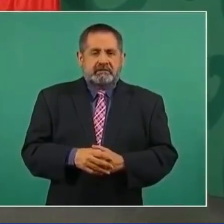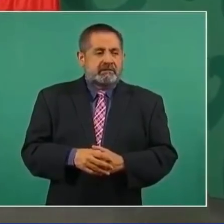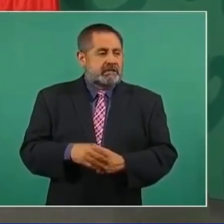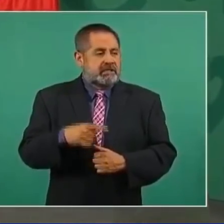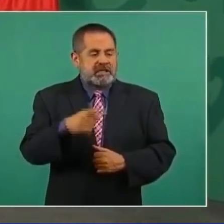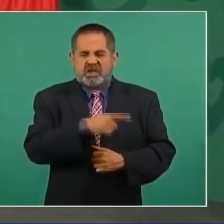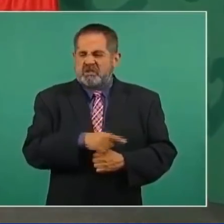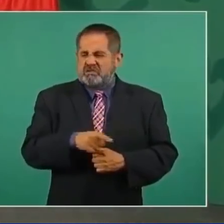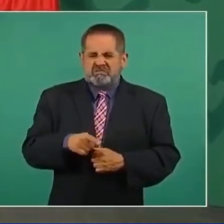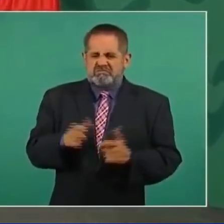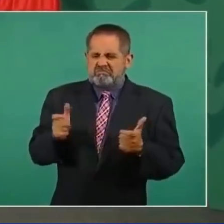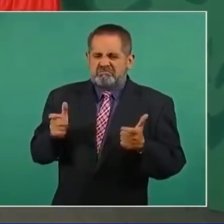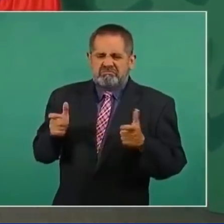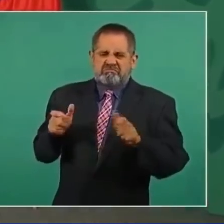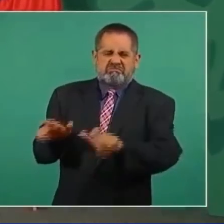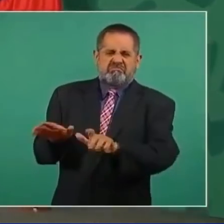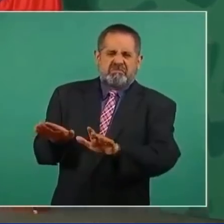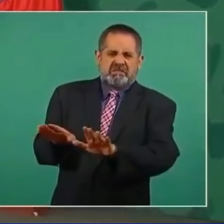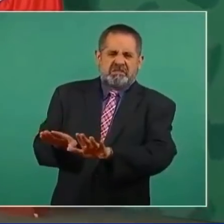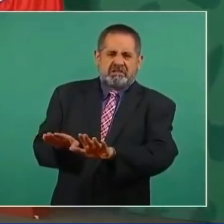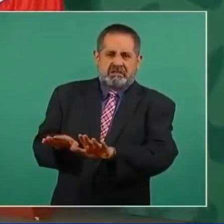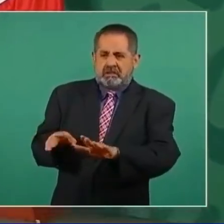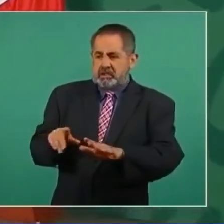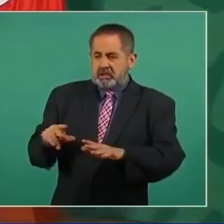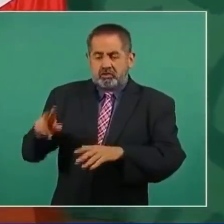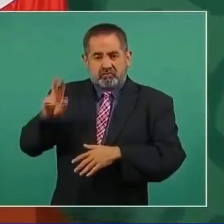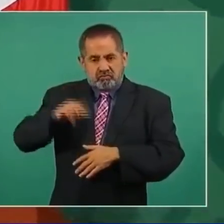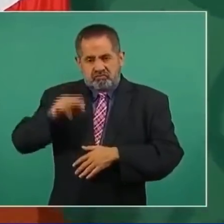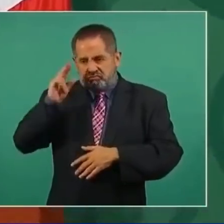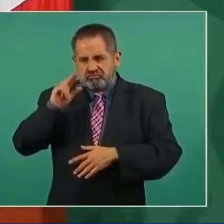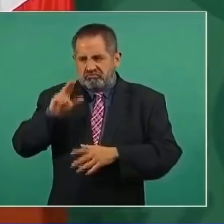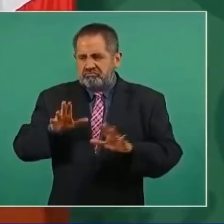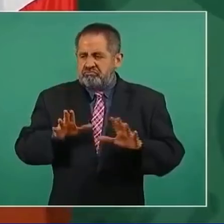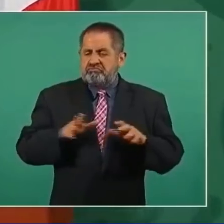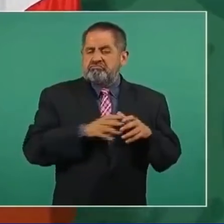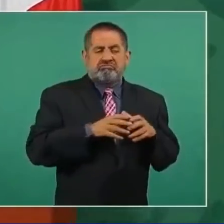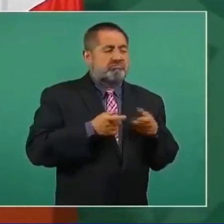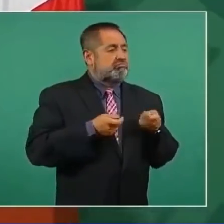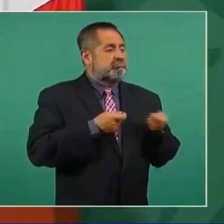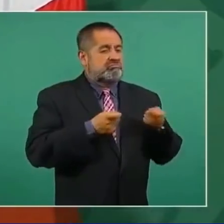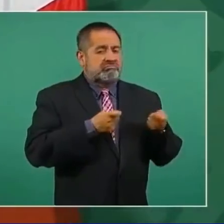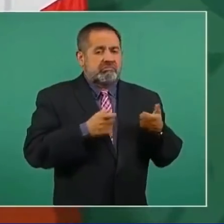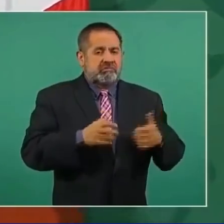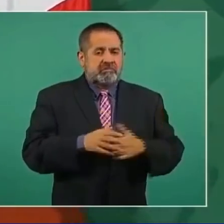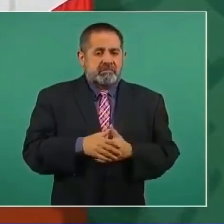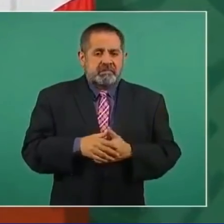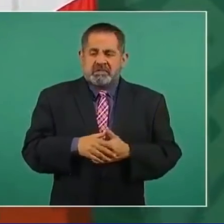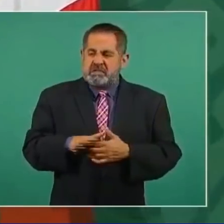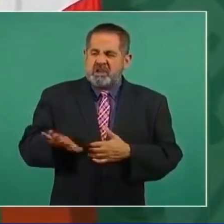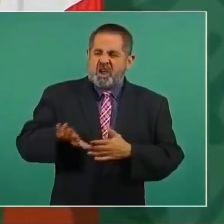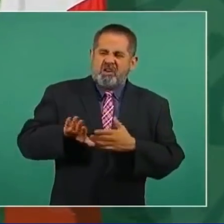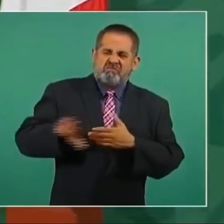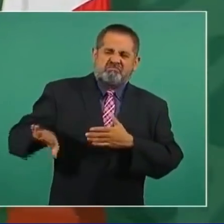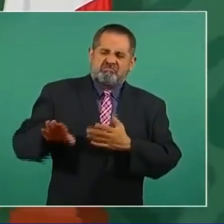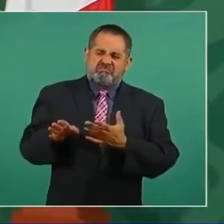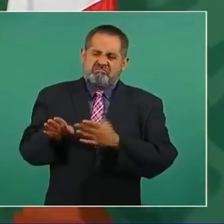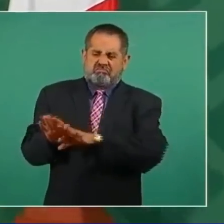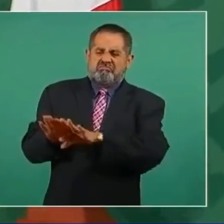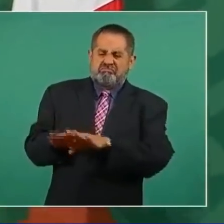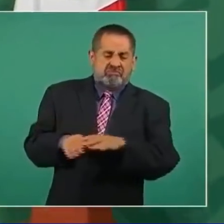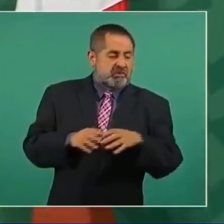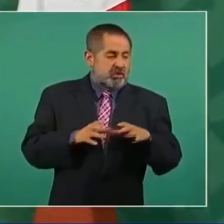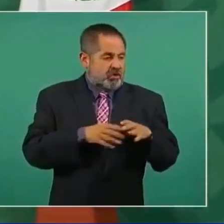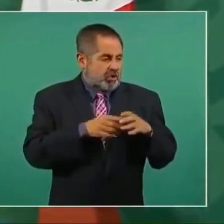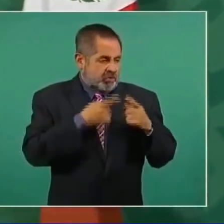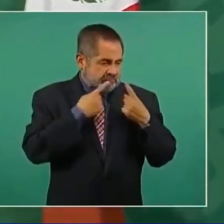cooptaron a la inteligencia o a la mayor parte de